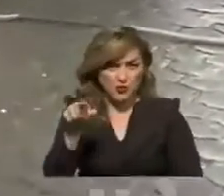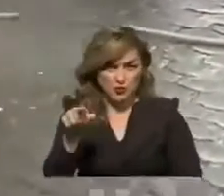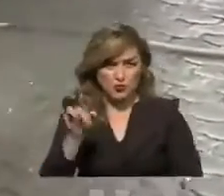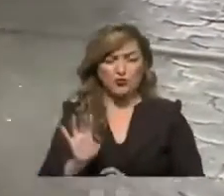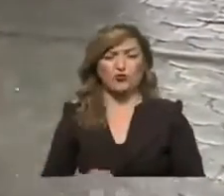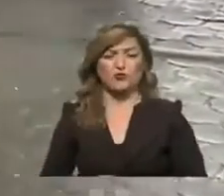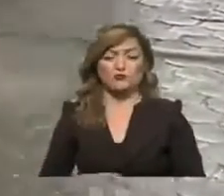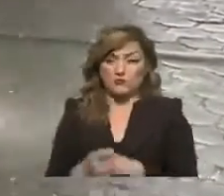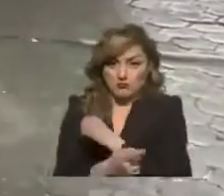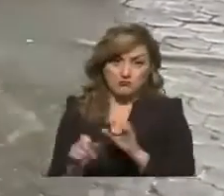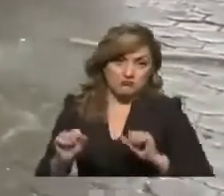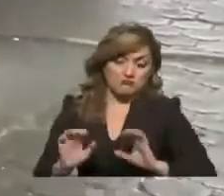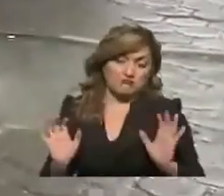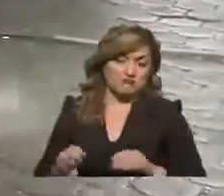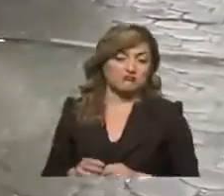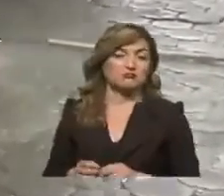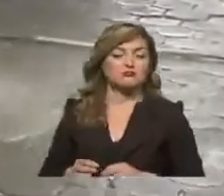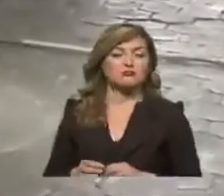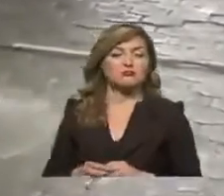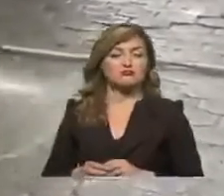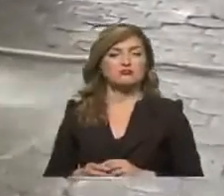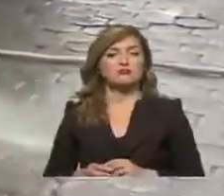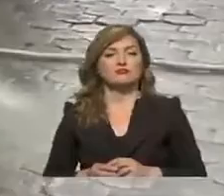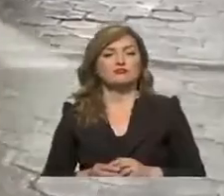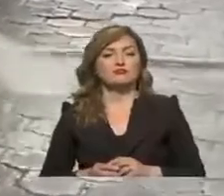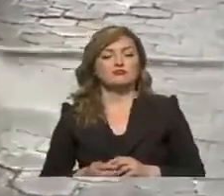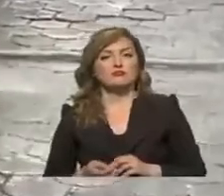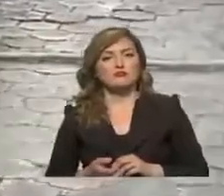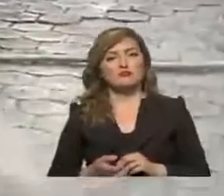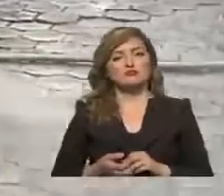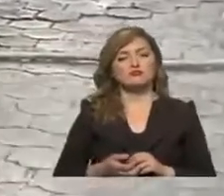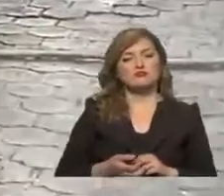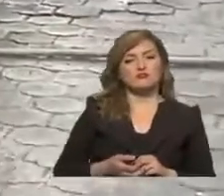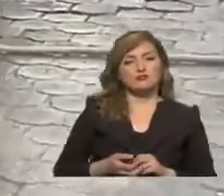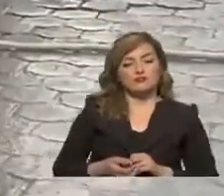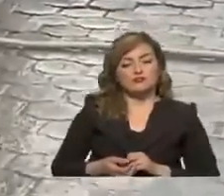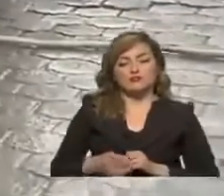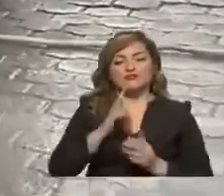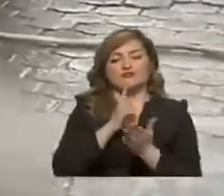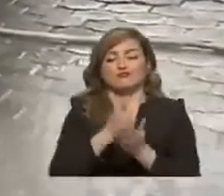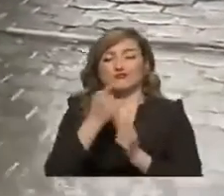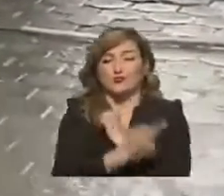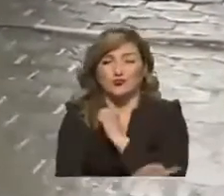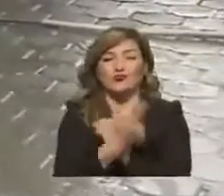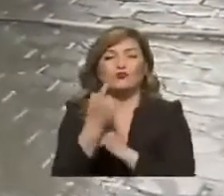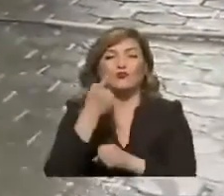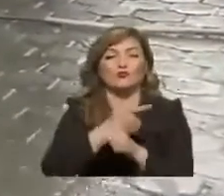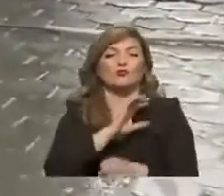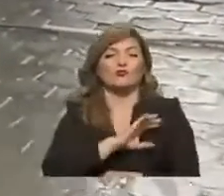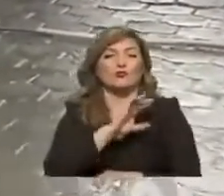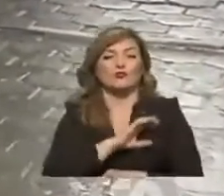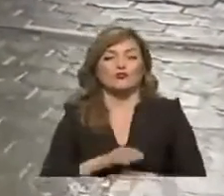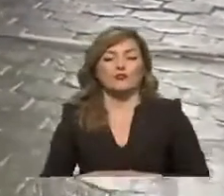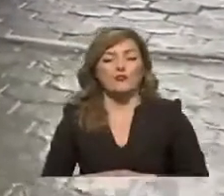realidad hay incluso sanciones para quienes cometen este tipo de actos. Así es una contravención a las disposiciones municipales